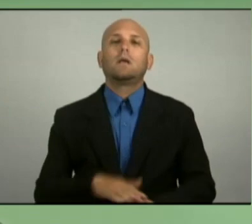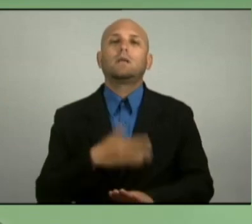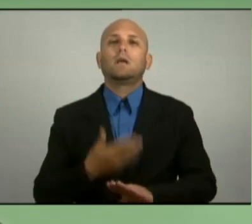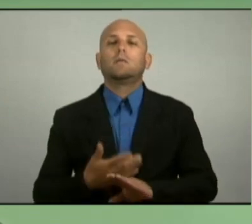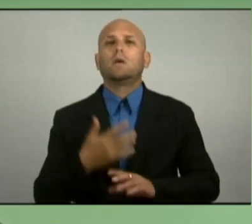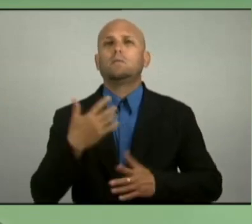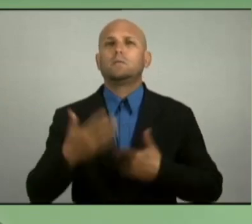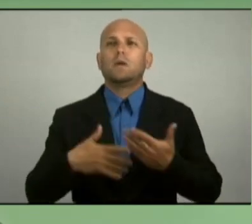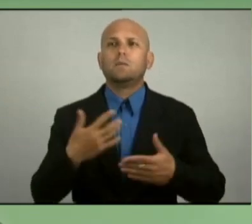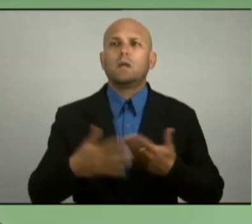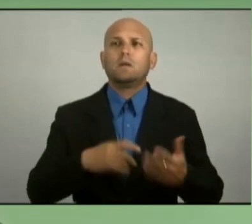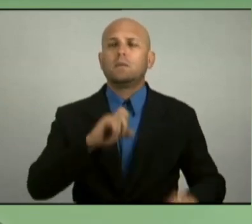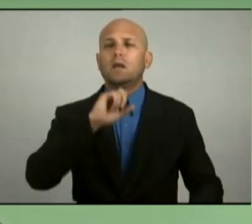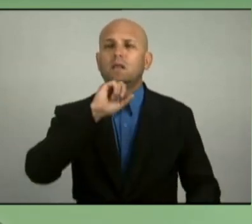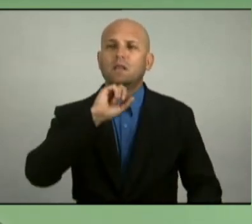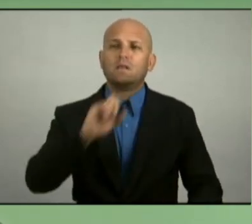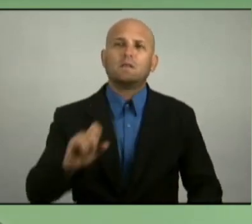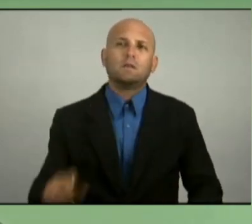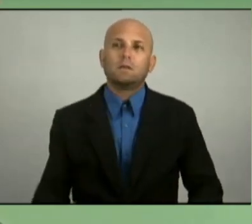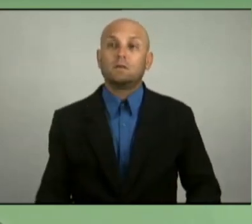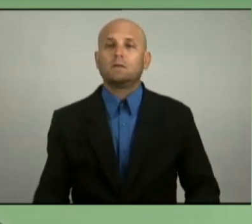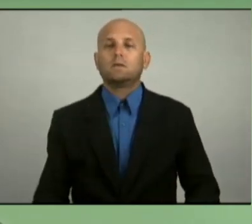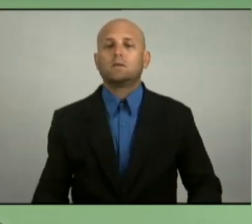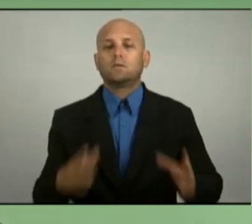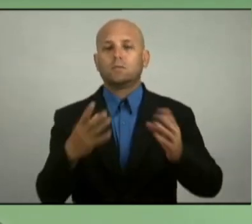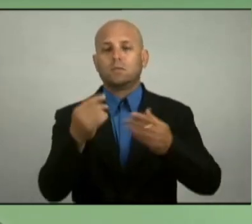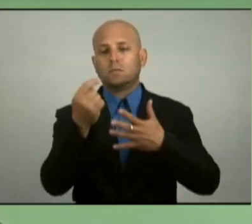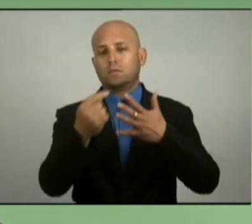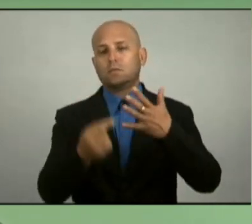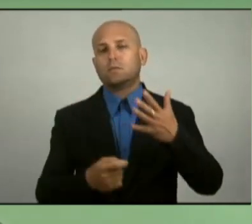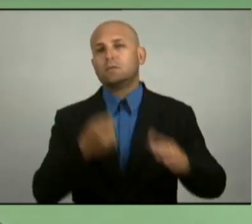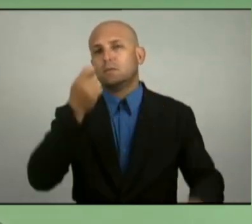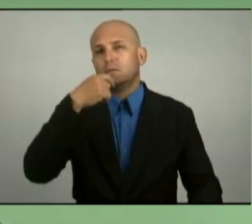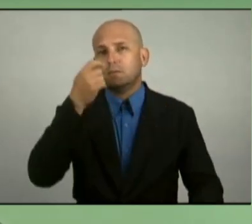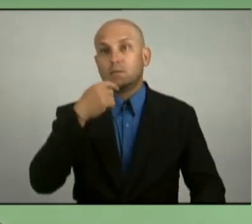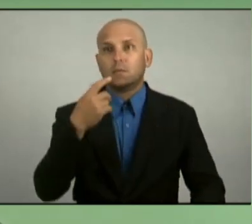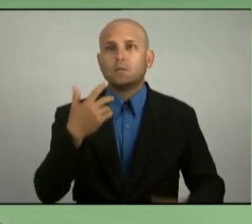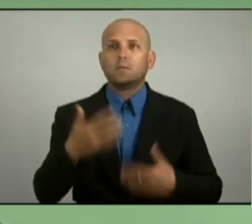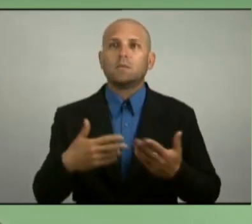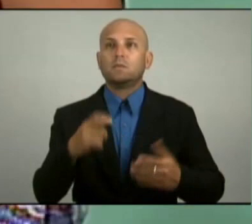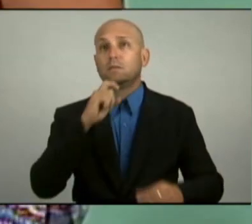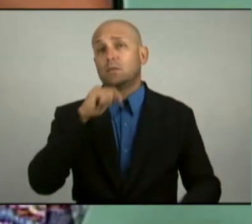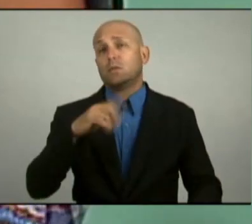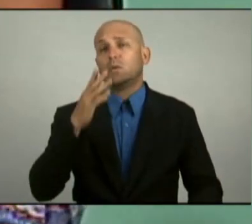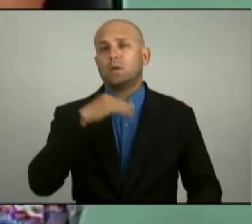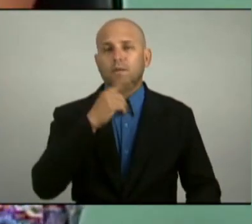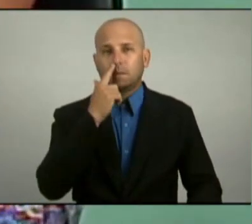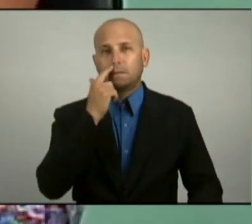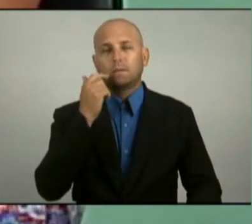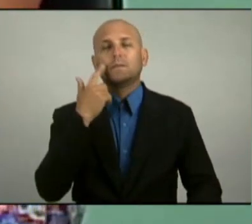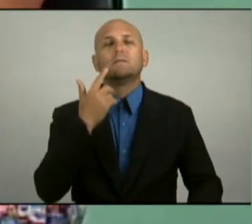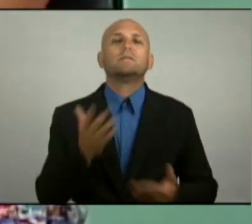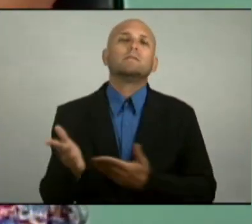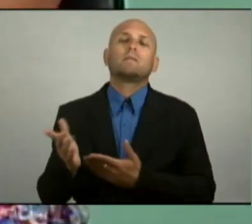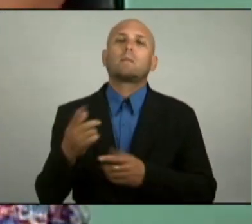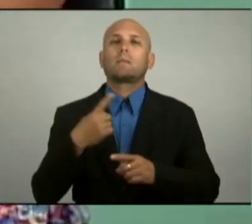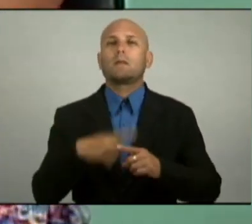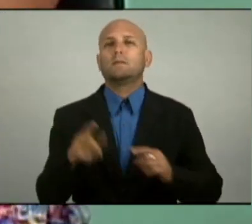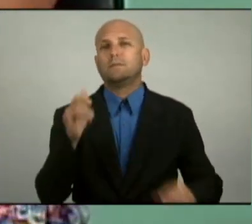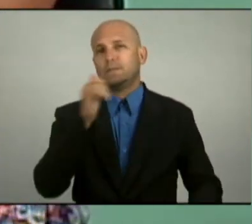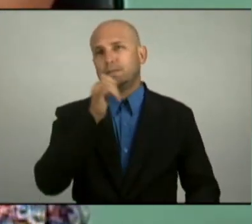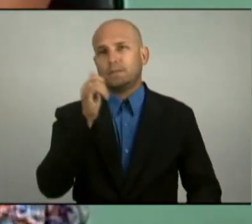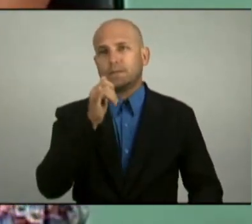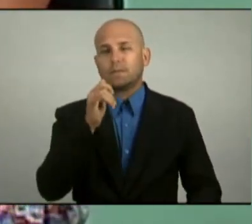tenido en los últimos tiempos con una serie de medicamentos no solo los psicofármacos vamos a ver el último material de la